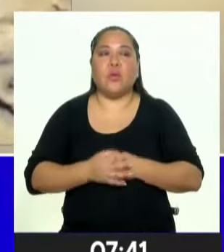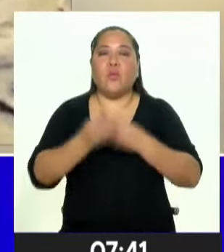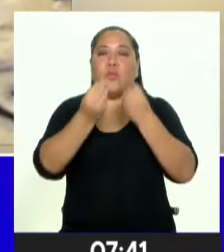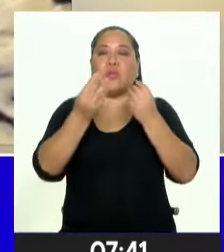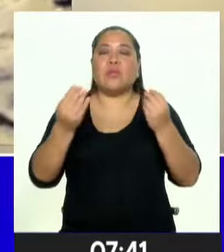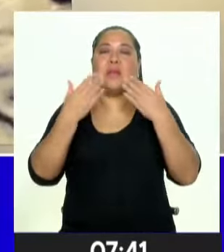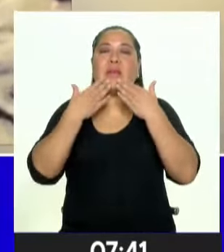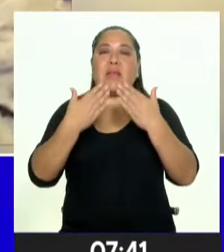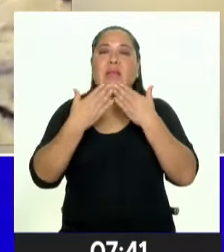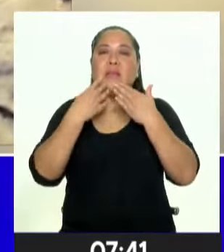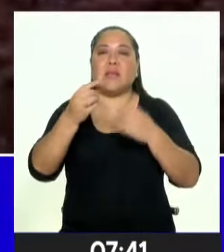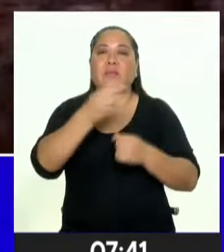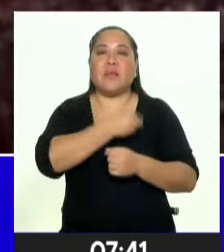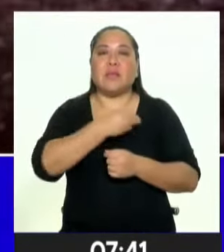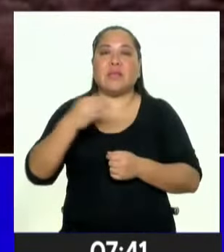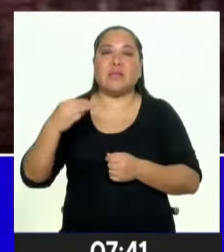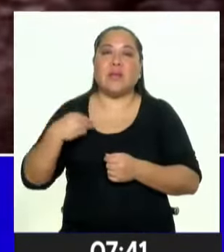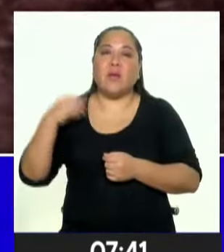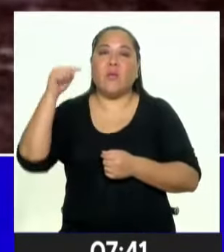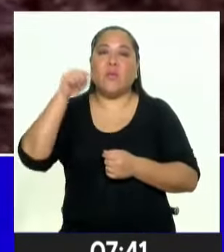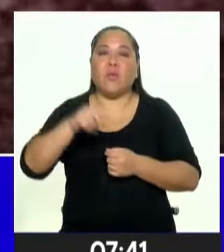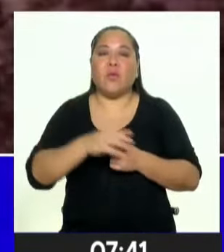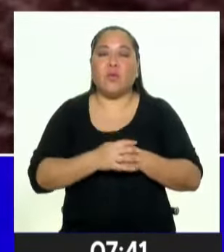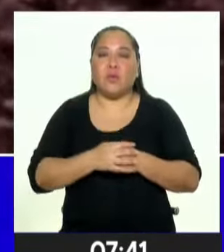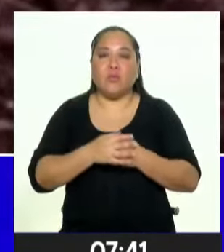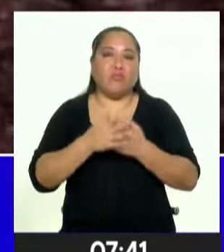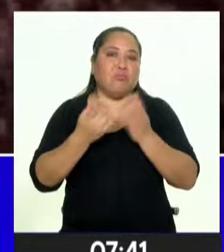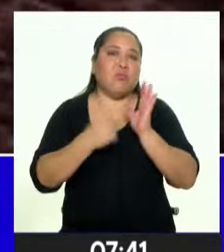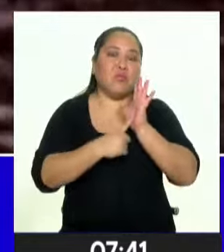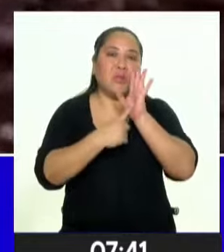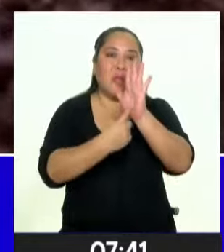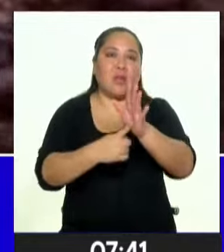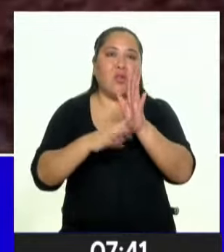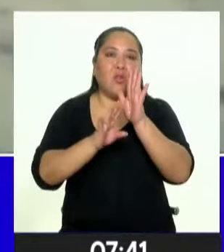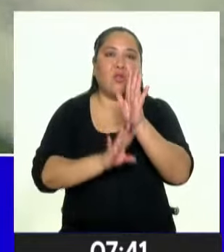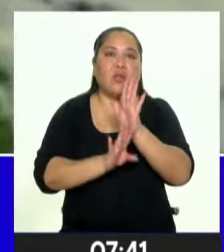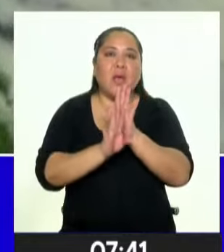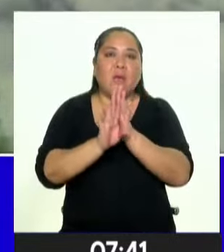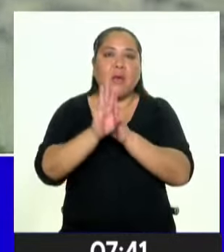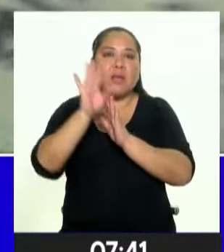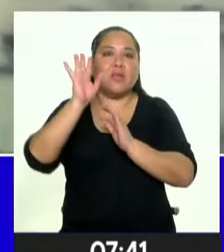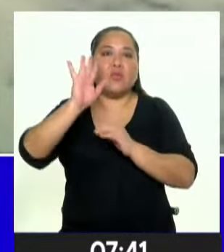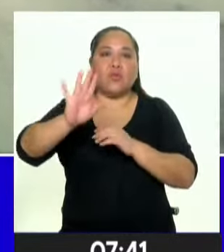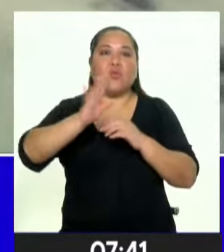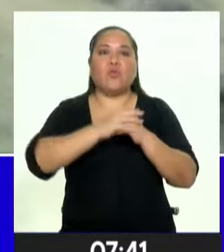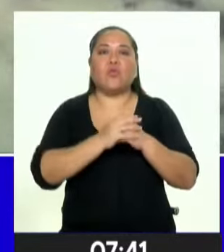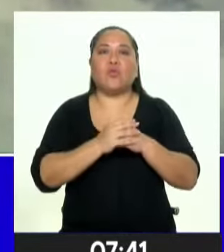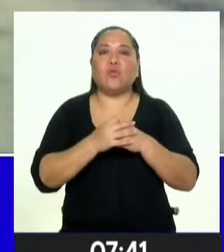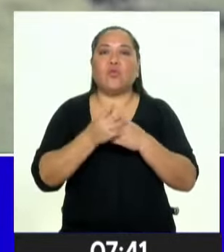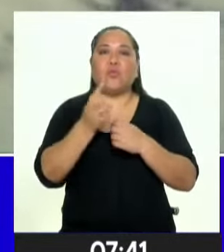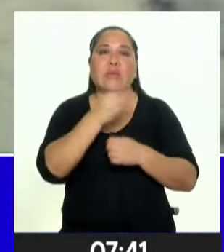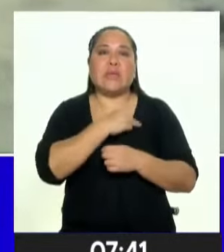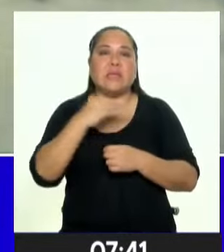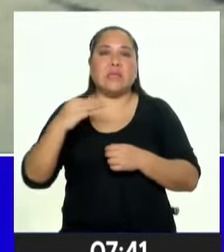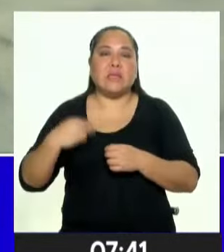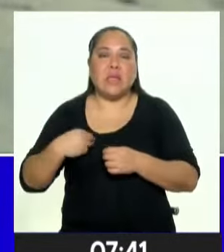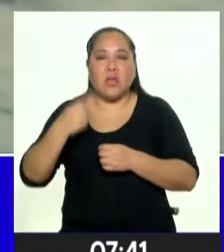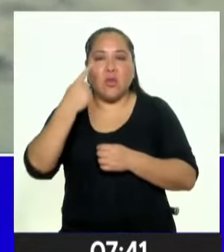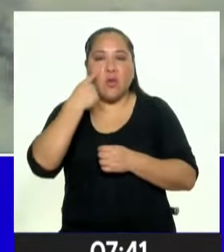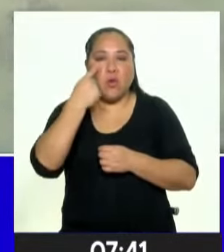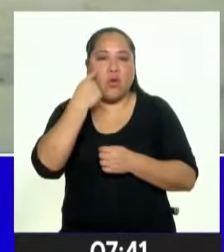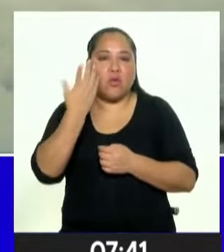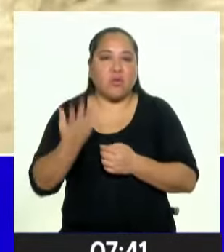ministra entonces por darnos a conocer los avances que se viene dando desde su sector las coordinaciones que hay con los gobiernos